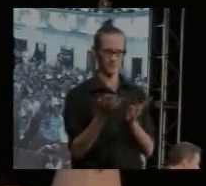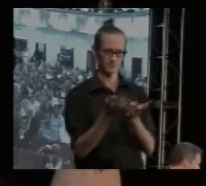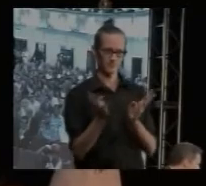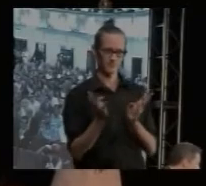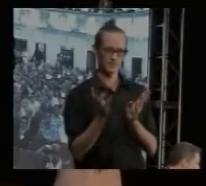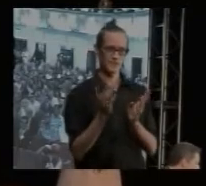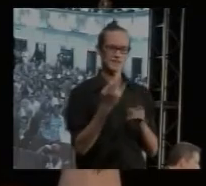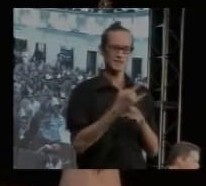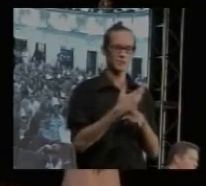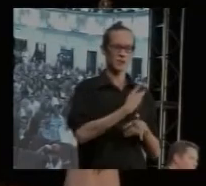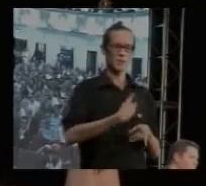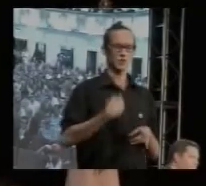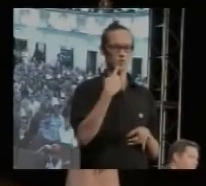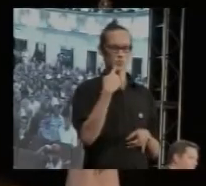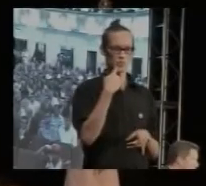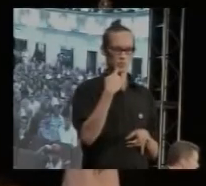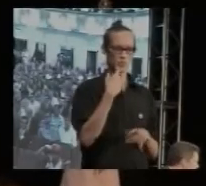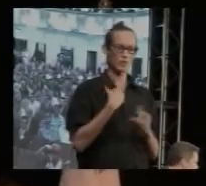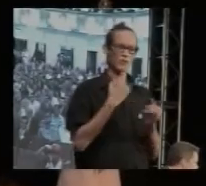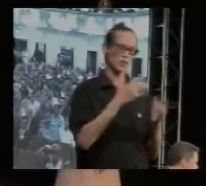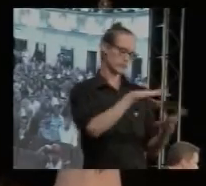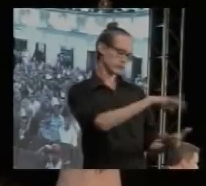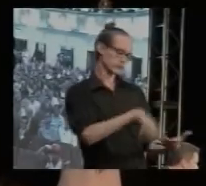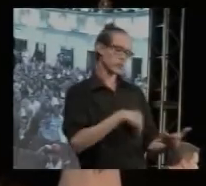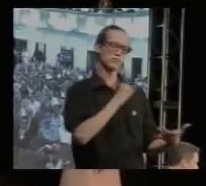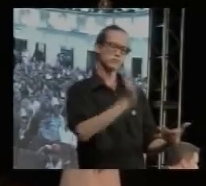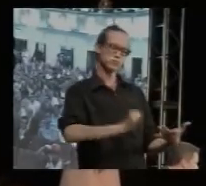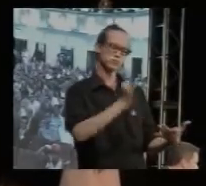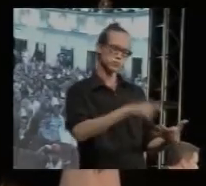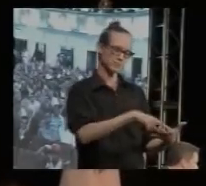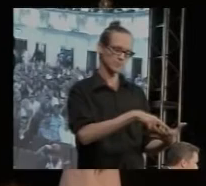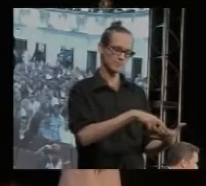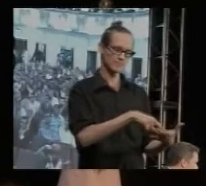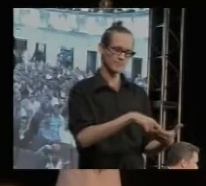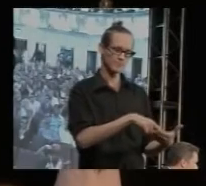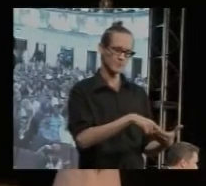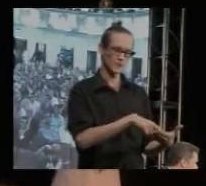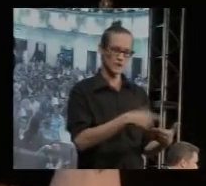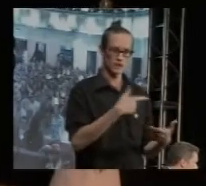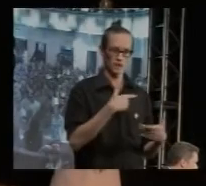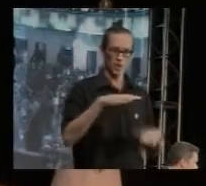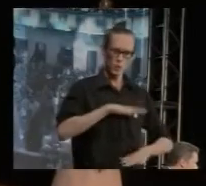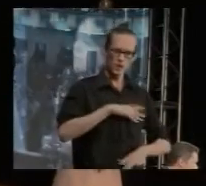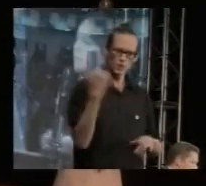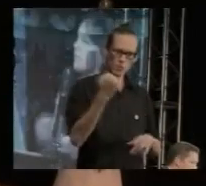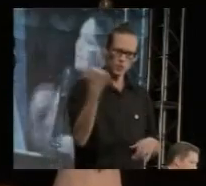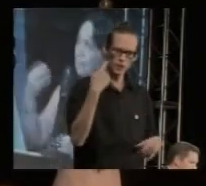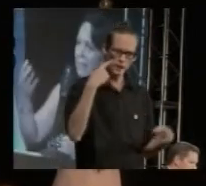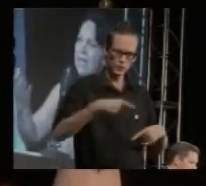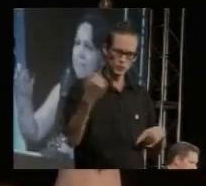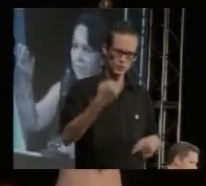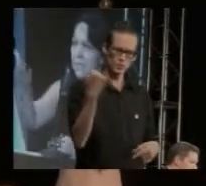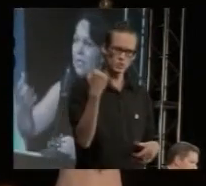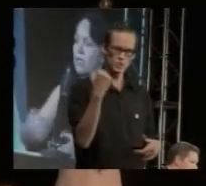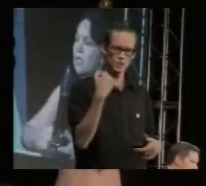que el presidente municipal ha dado su informe de gestión, lo que es un acto institucional muy importante que se